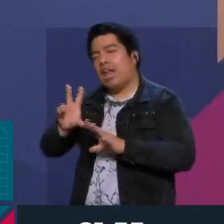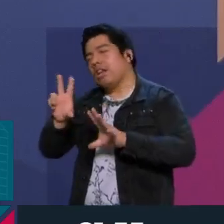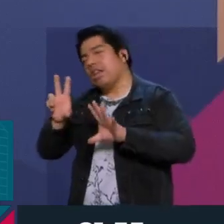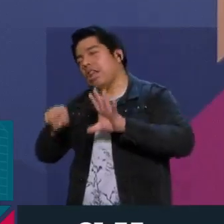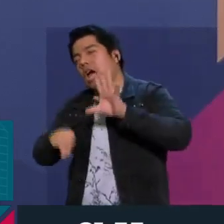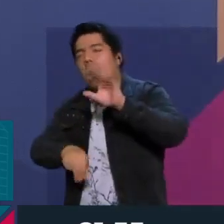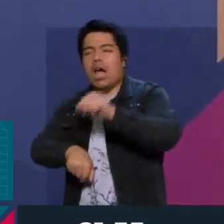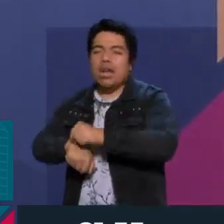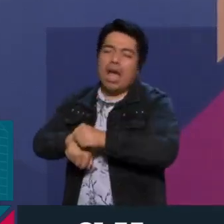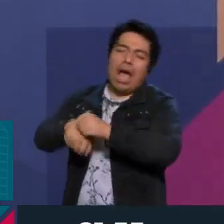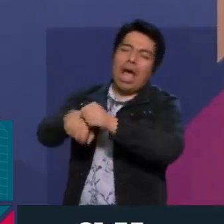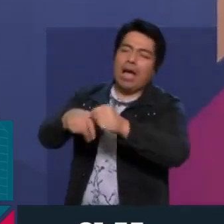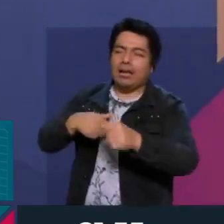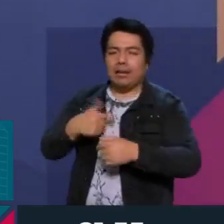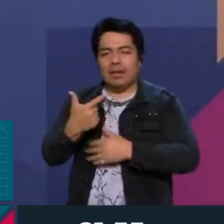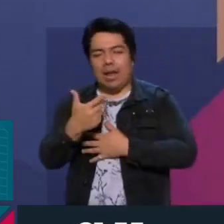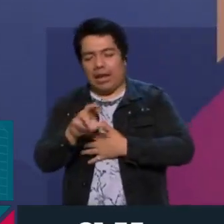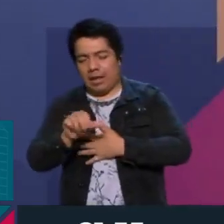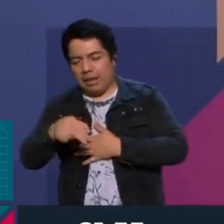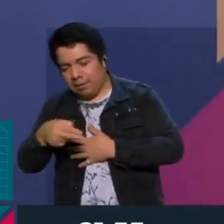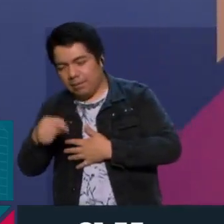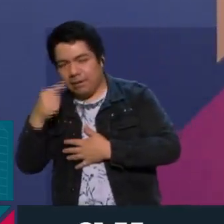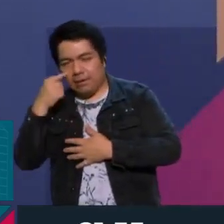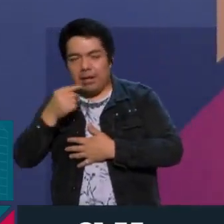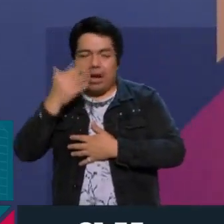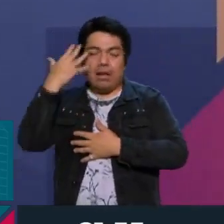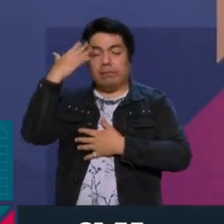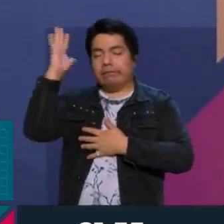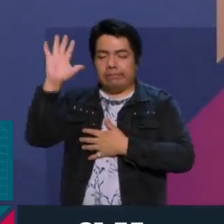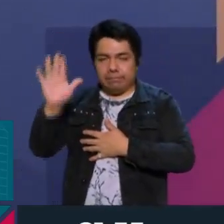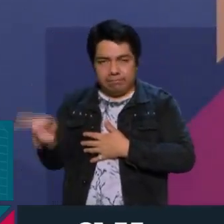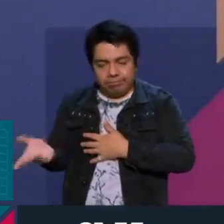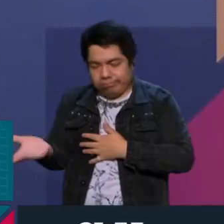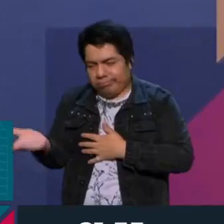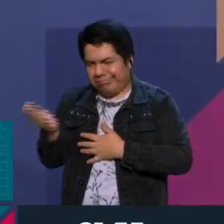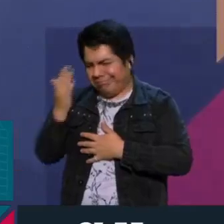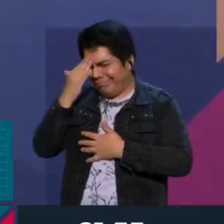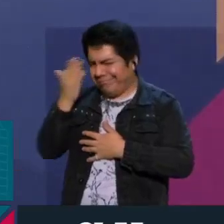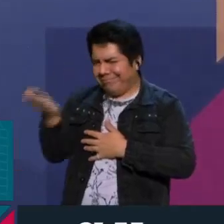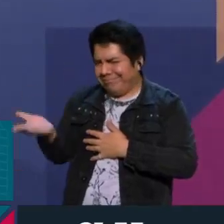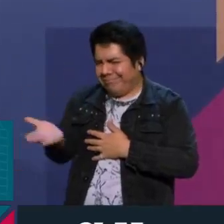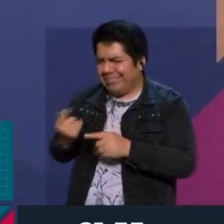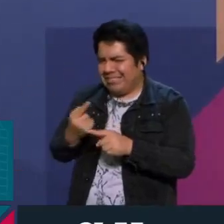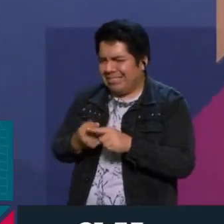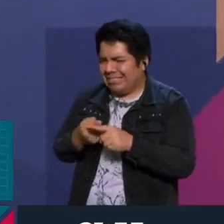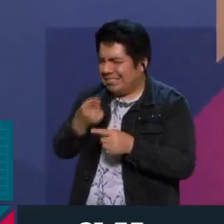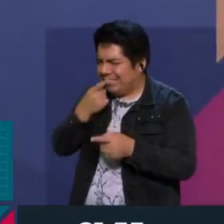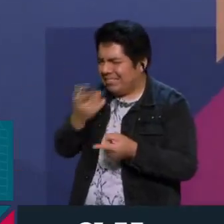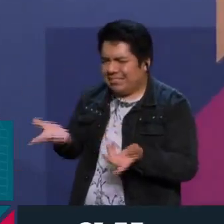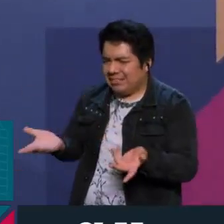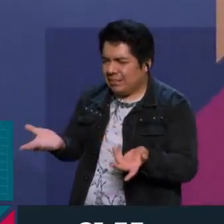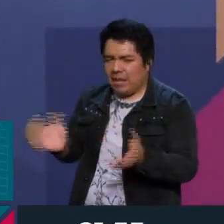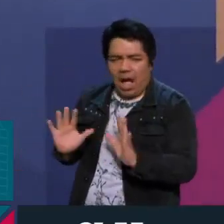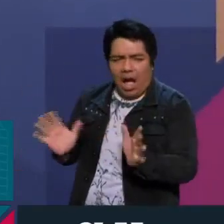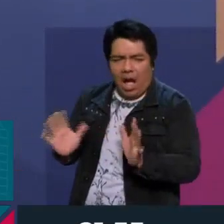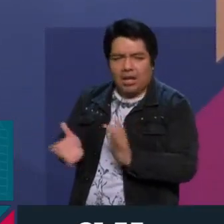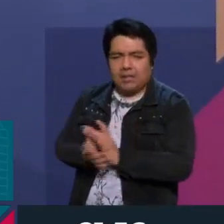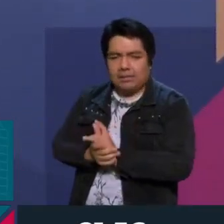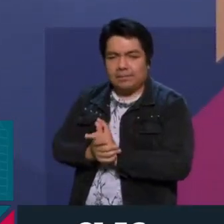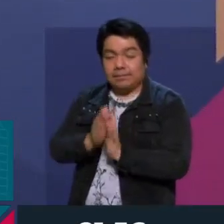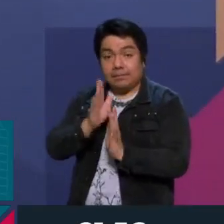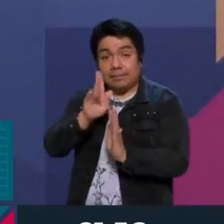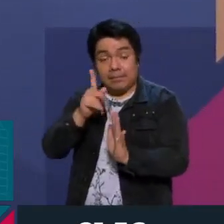no, oía yo a Germán Martínez así en un delirio ya absoluto, casi ni quien lo esté diciendo nada, pero tendrían